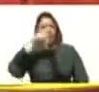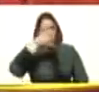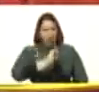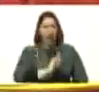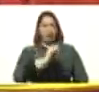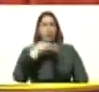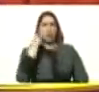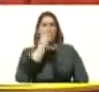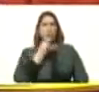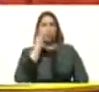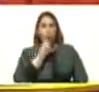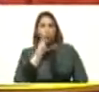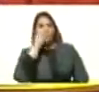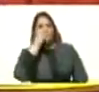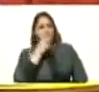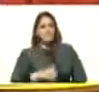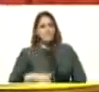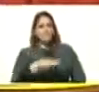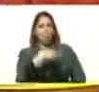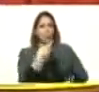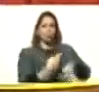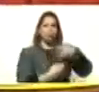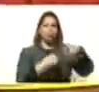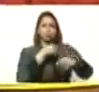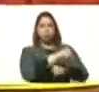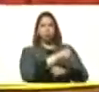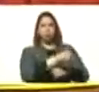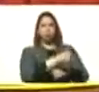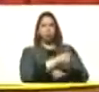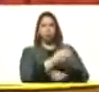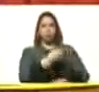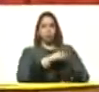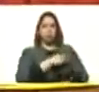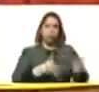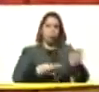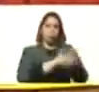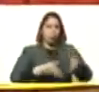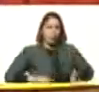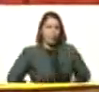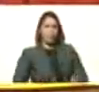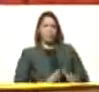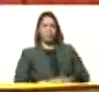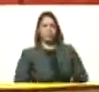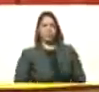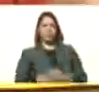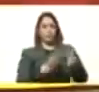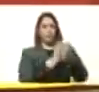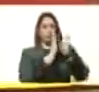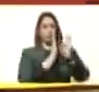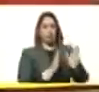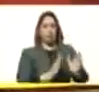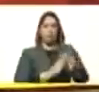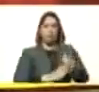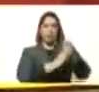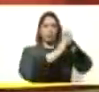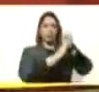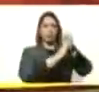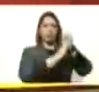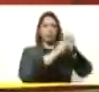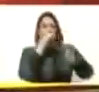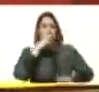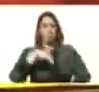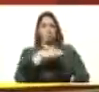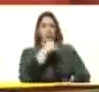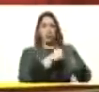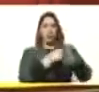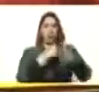una juventud, un pueblo y una revolución en la que renacieron todos estos estudiantes mártires, todo este pueblo